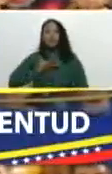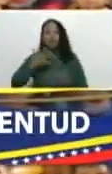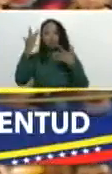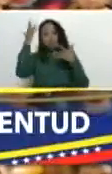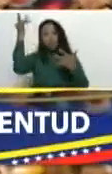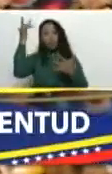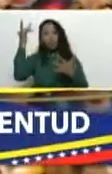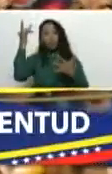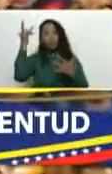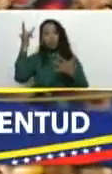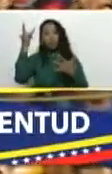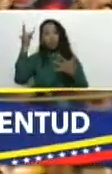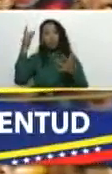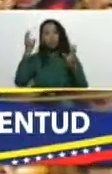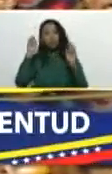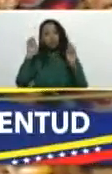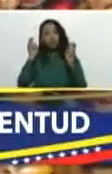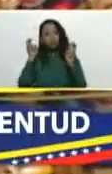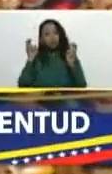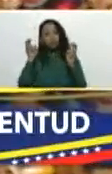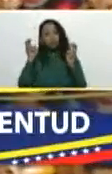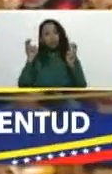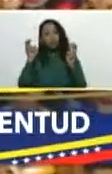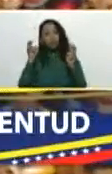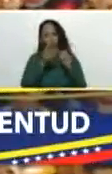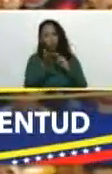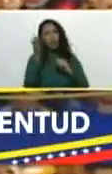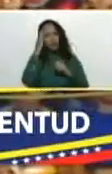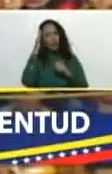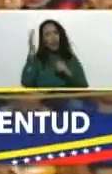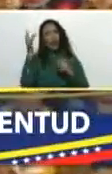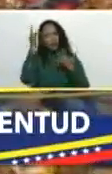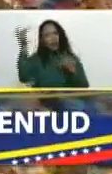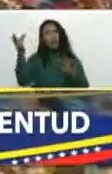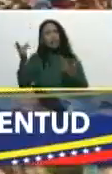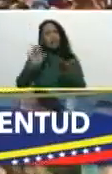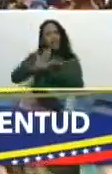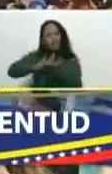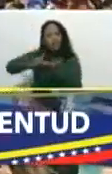inteligencia artificial. ¿Ustedes saben qué es la inteligencia artificial?